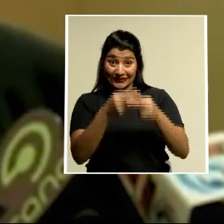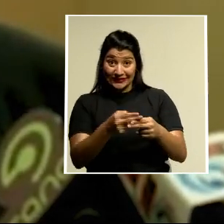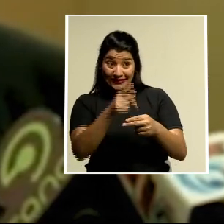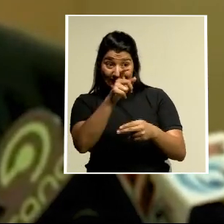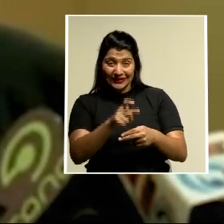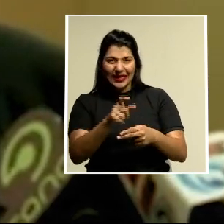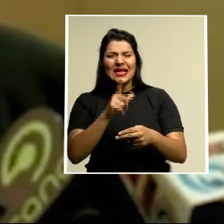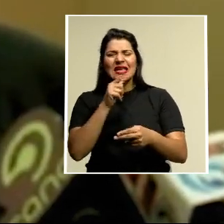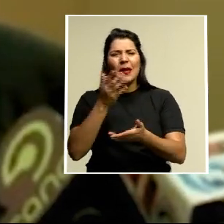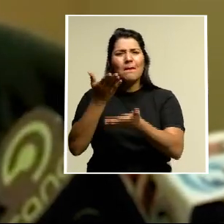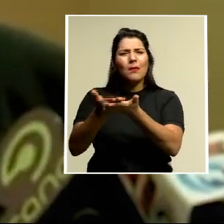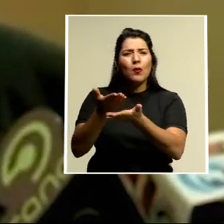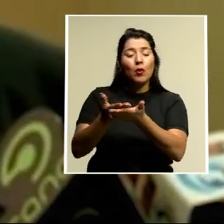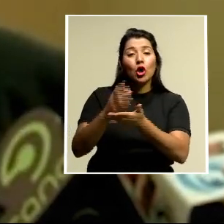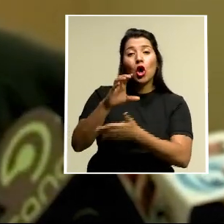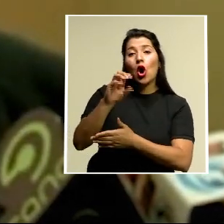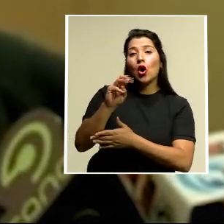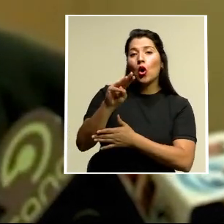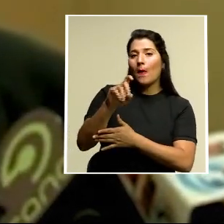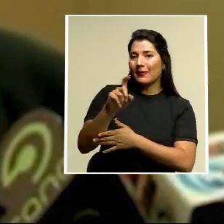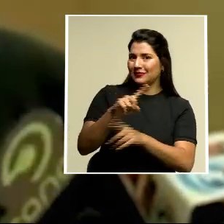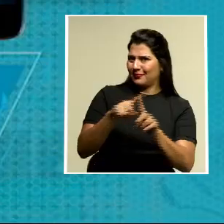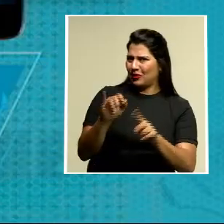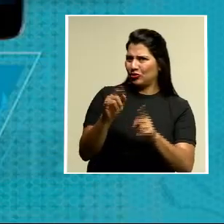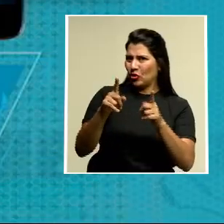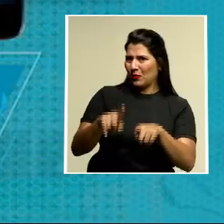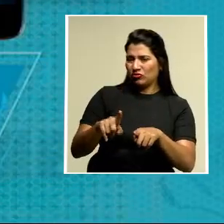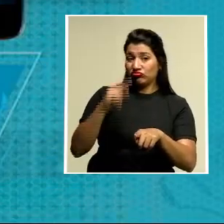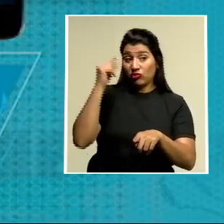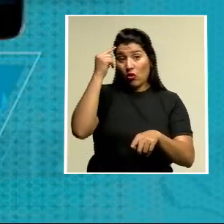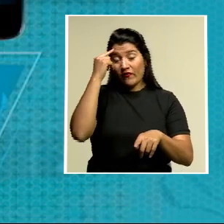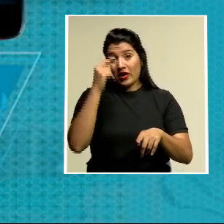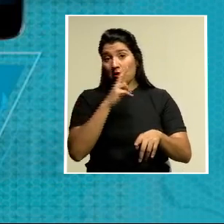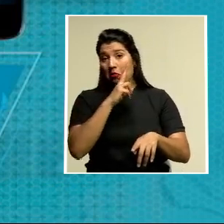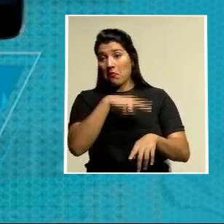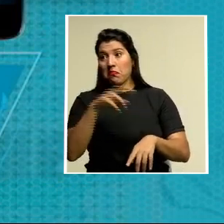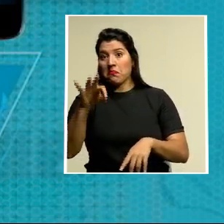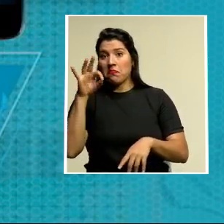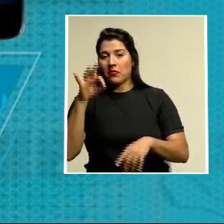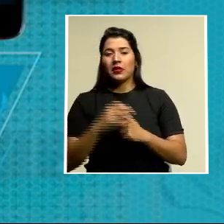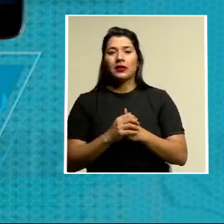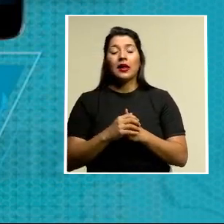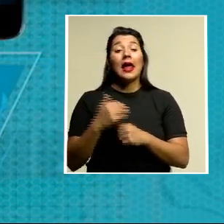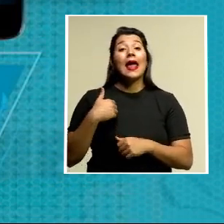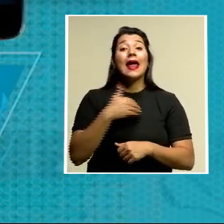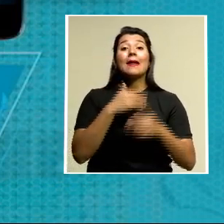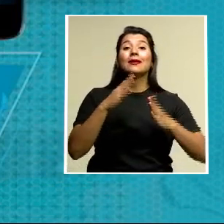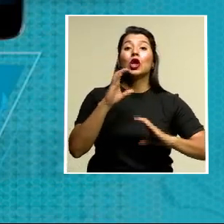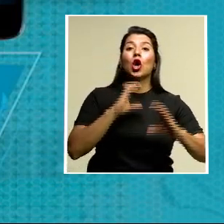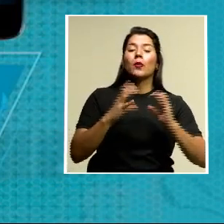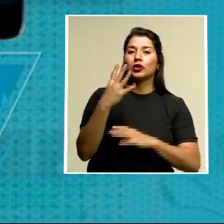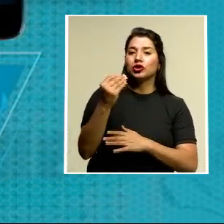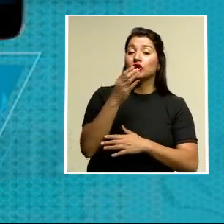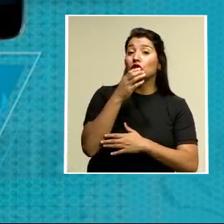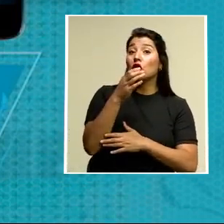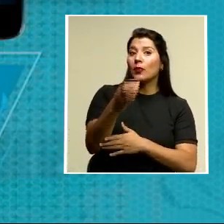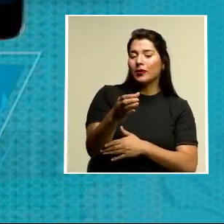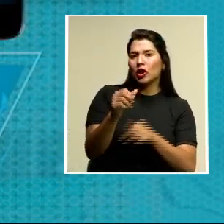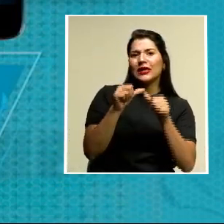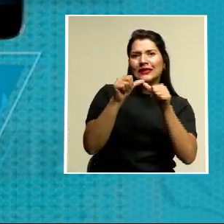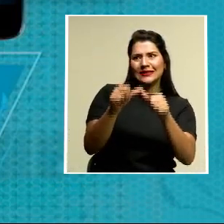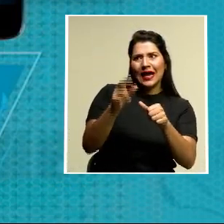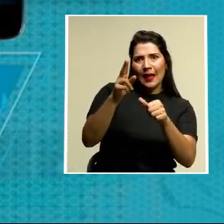Comercio Exterior. Además, cuestionó el hecho de que, entre los requisitos exigidos, está que el designado debe tener experiencia en